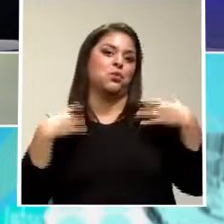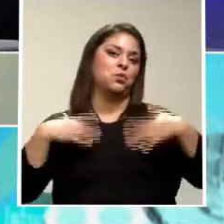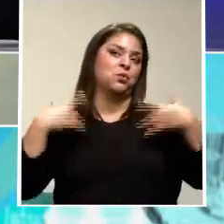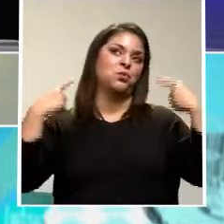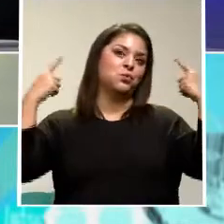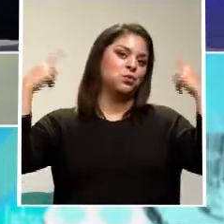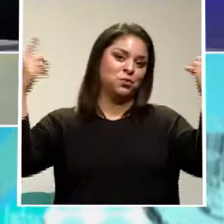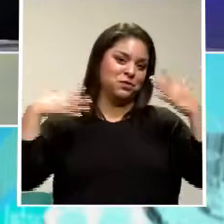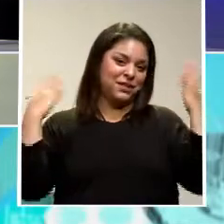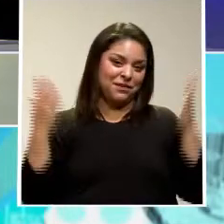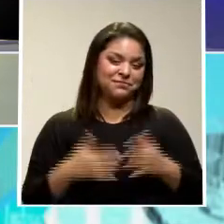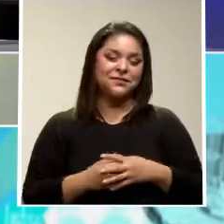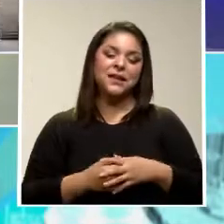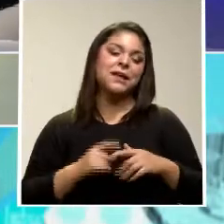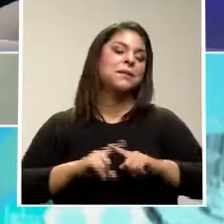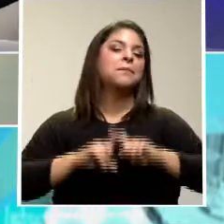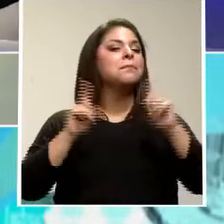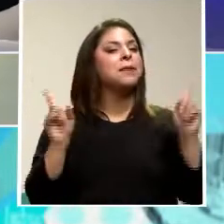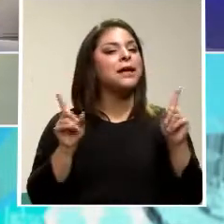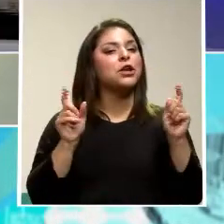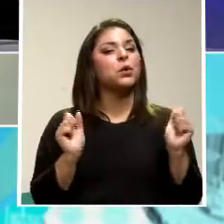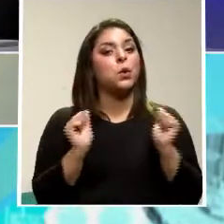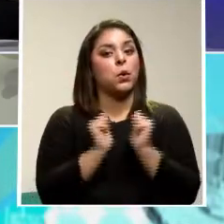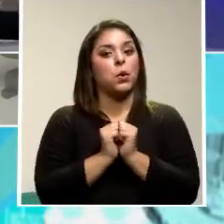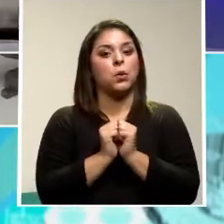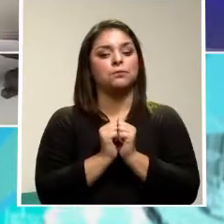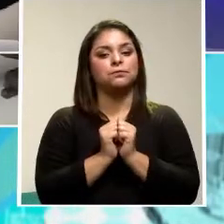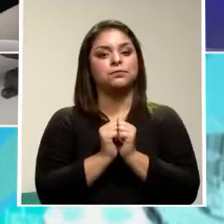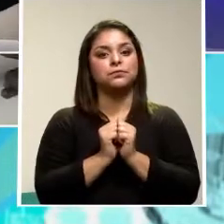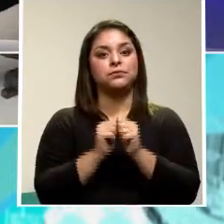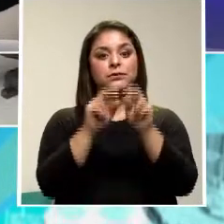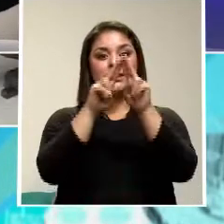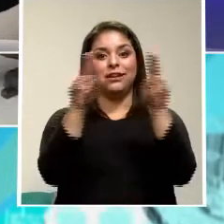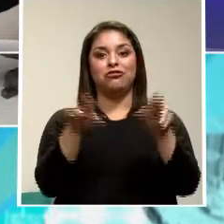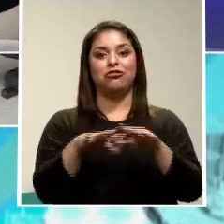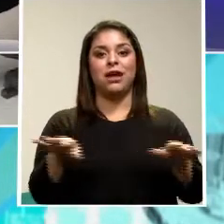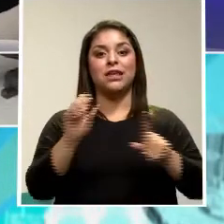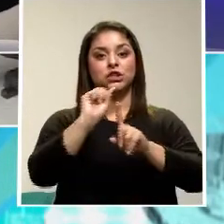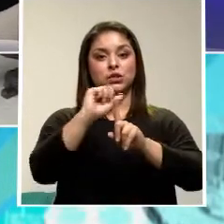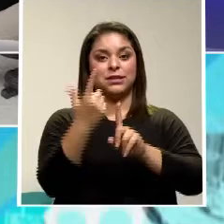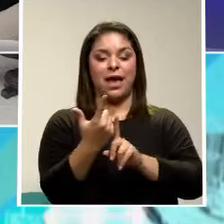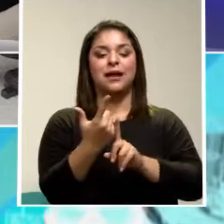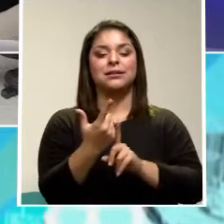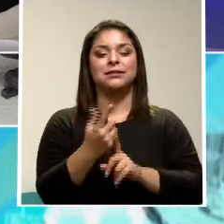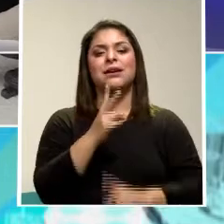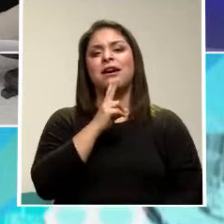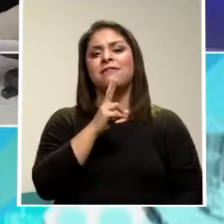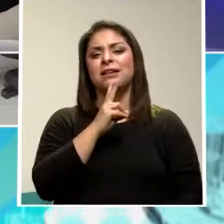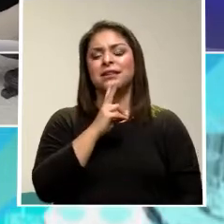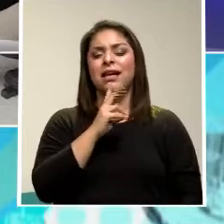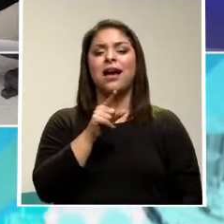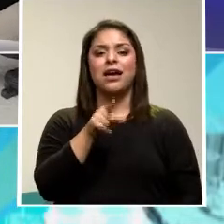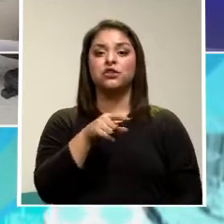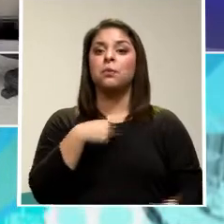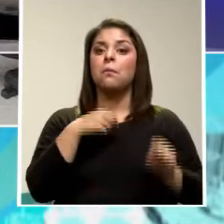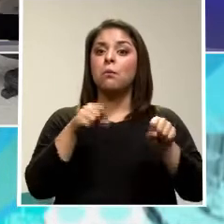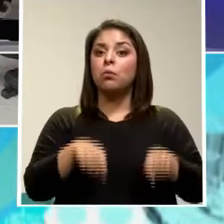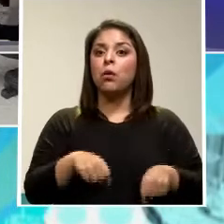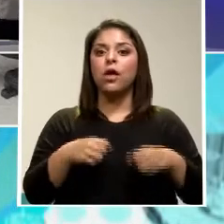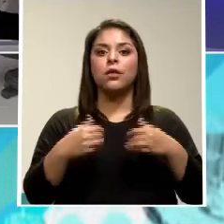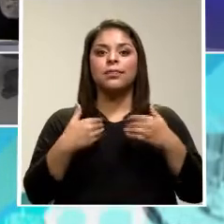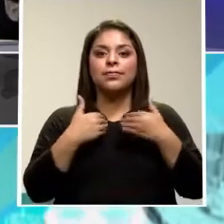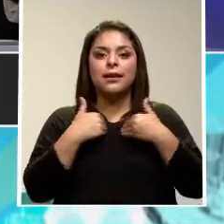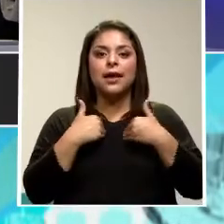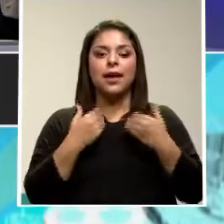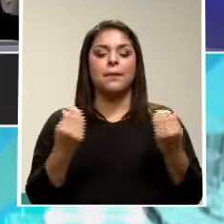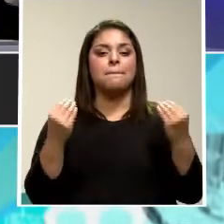el éxtasis. Claro. Pero con esta inmediatez de las redes sociales, es verdad que uno puede tener algún